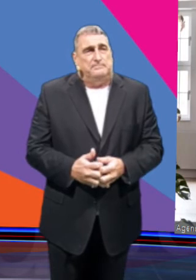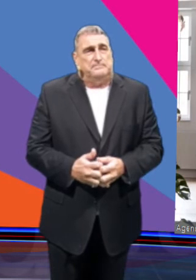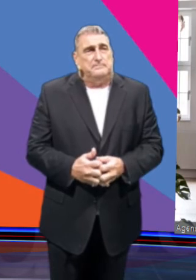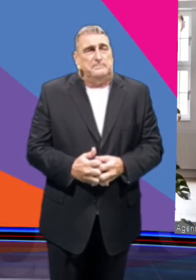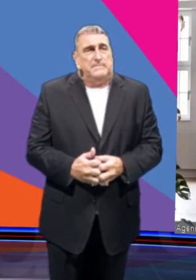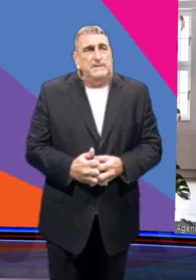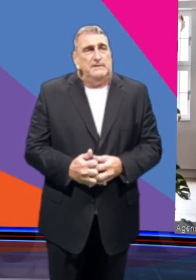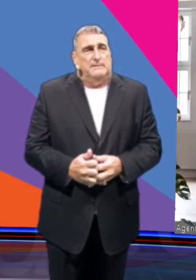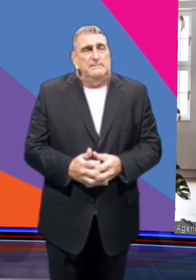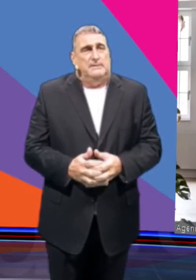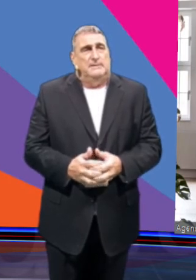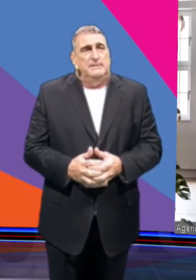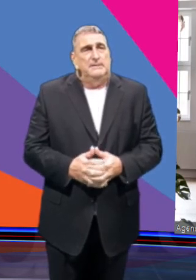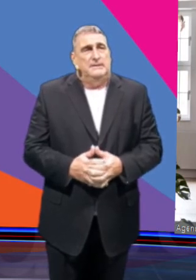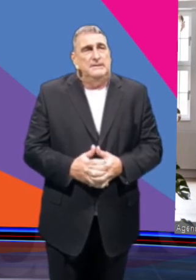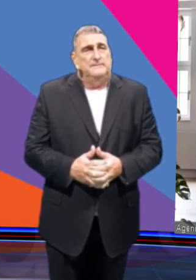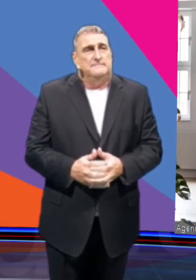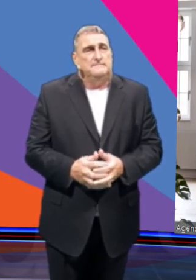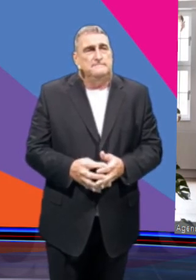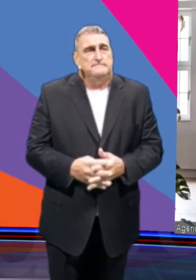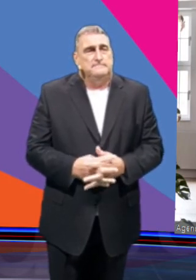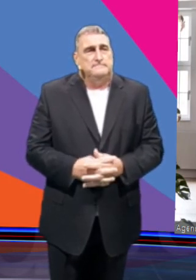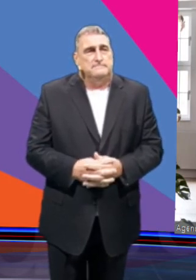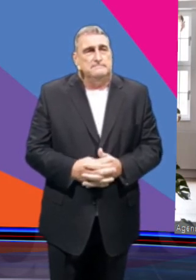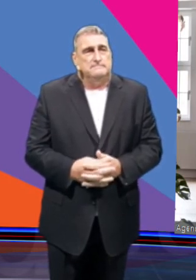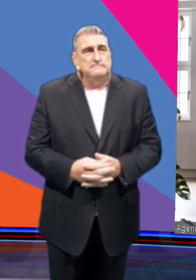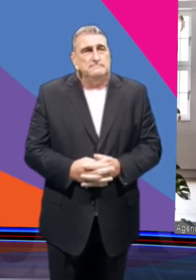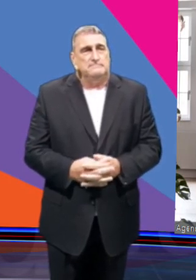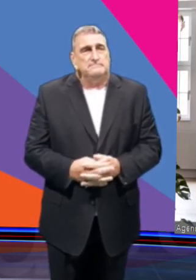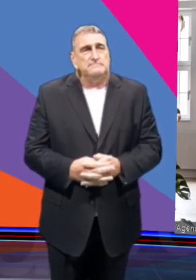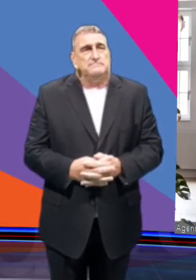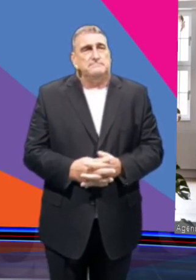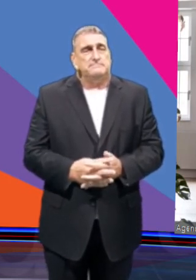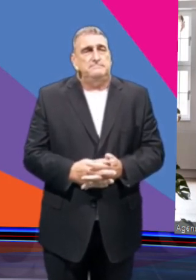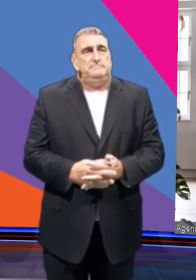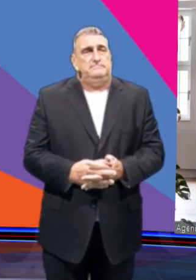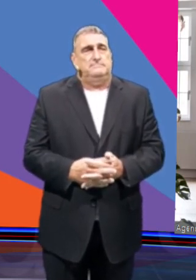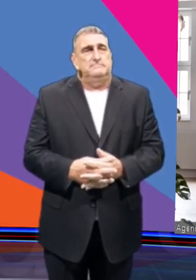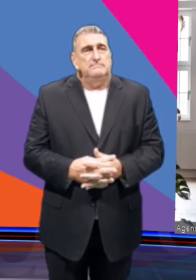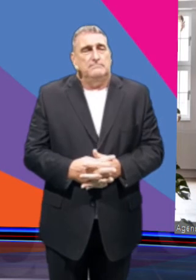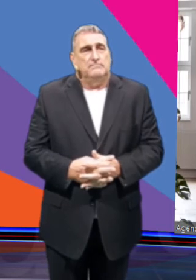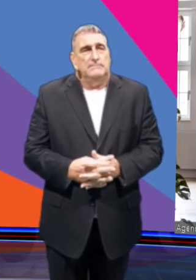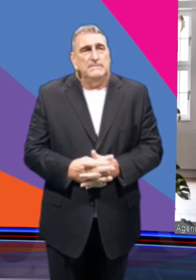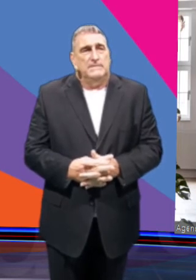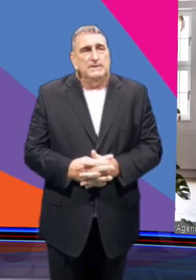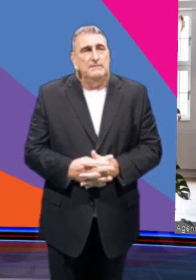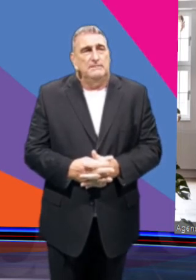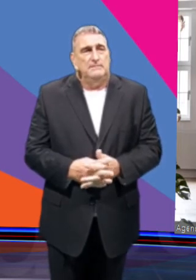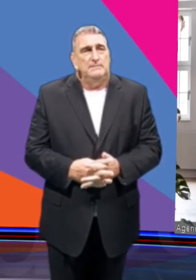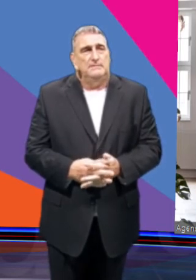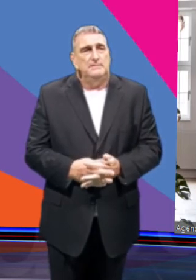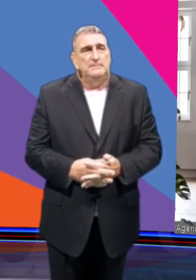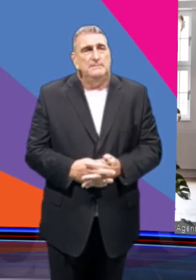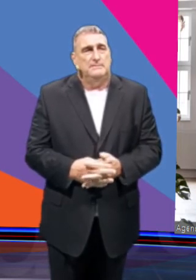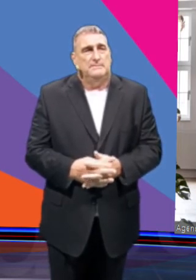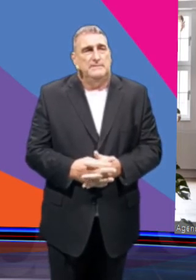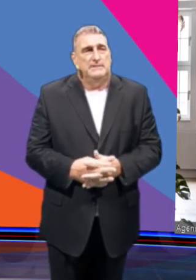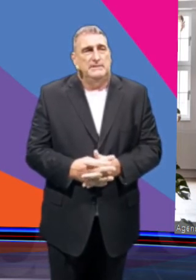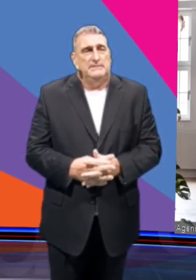Estados Unidos, donde se puede vacunar todo el mundo y no se van a vacunar. Y otro es el nuestro,